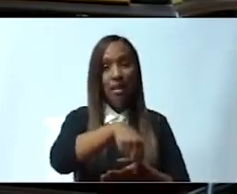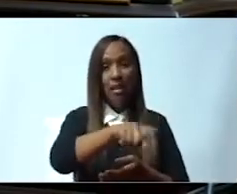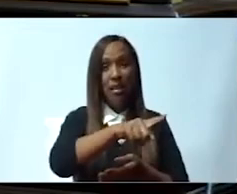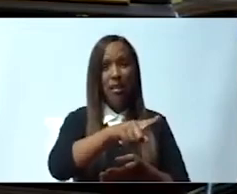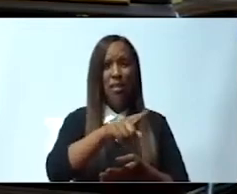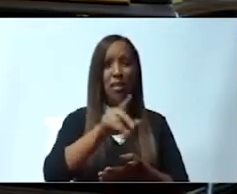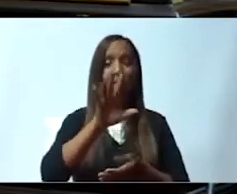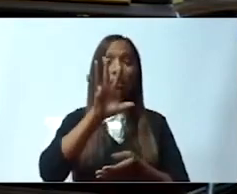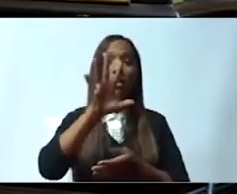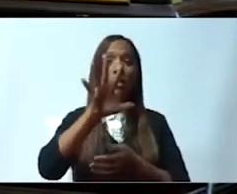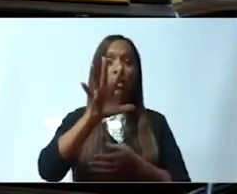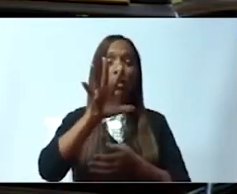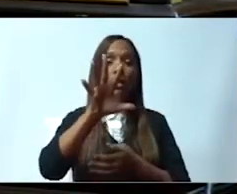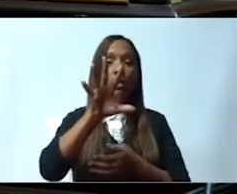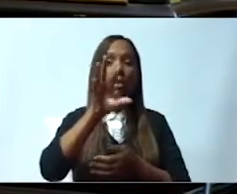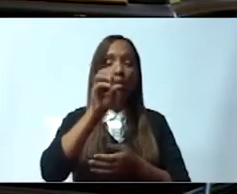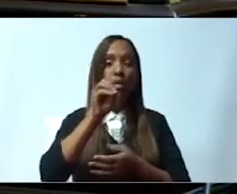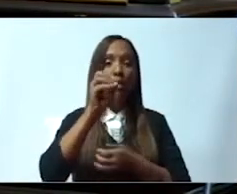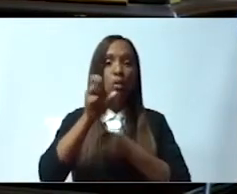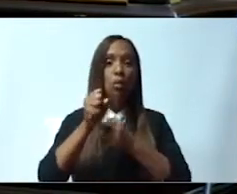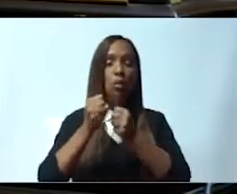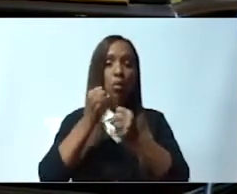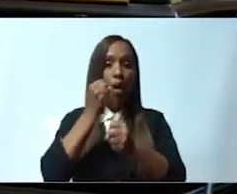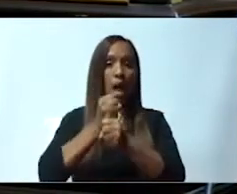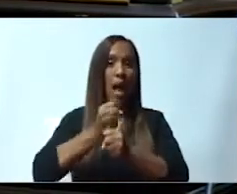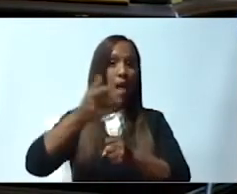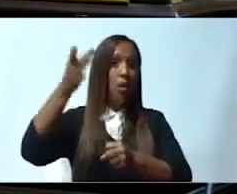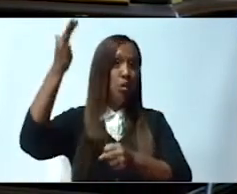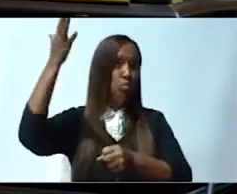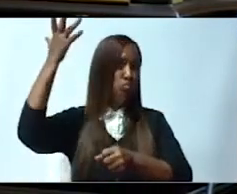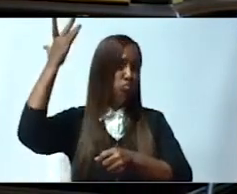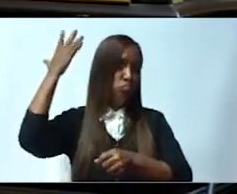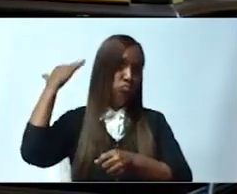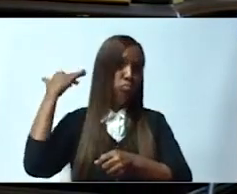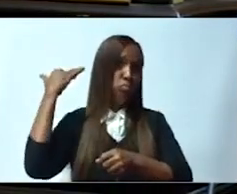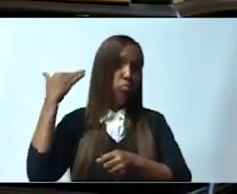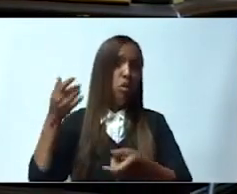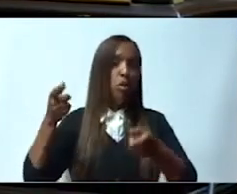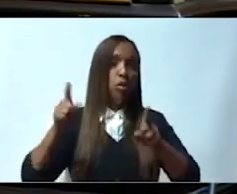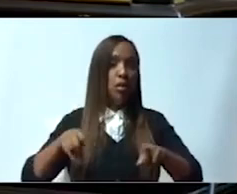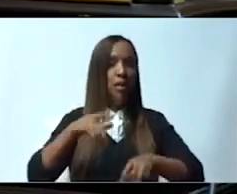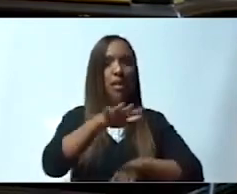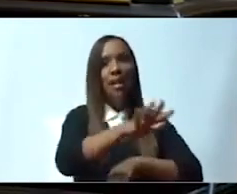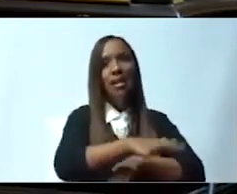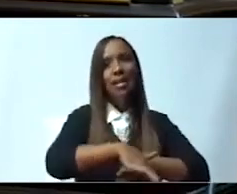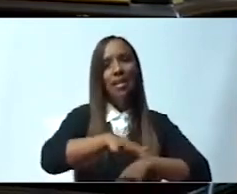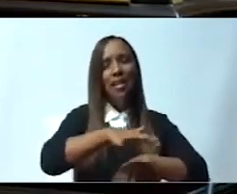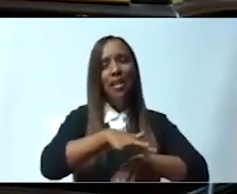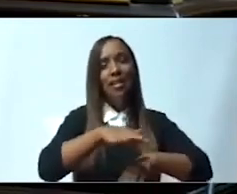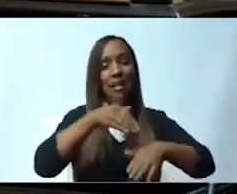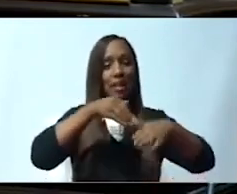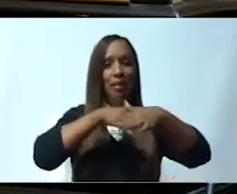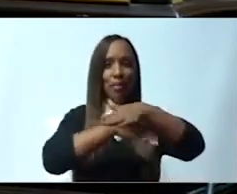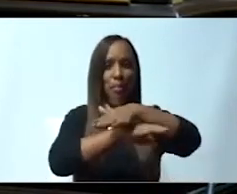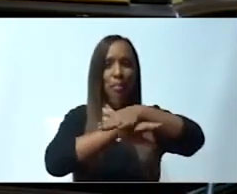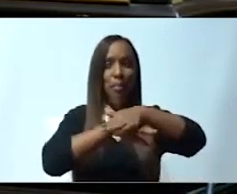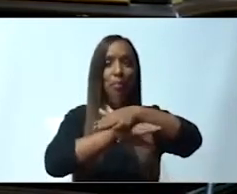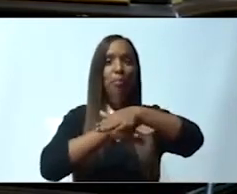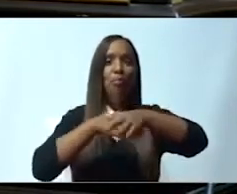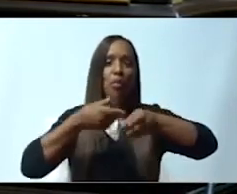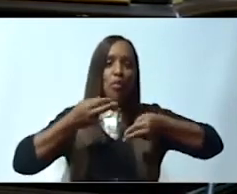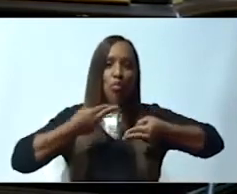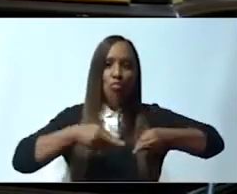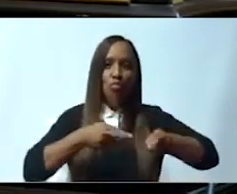ríos, los jardines tienen por debajo un río manantial natural, que es el agua más cristalina y más natural.